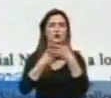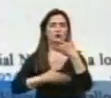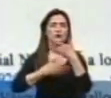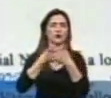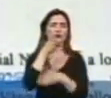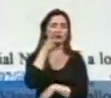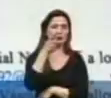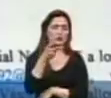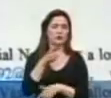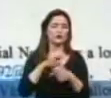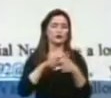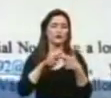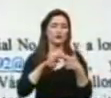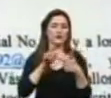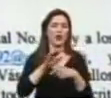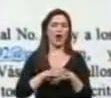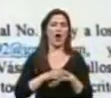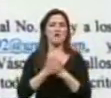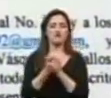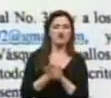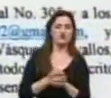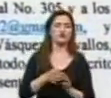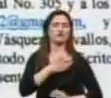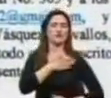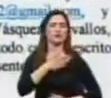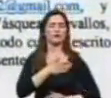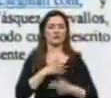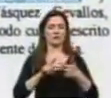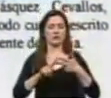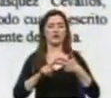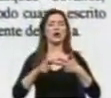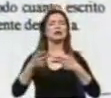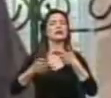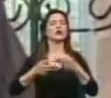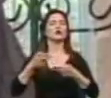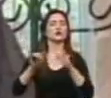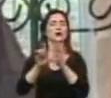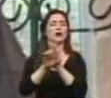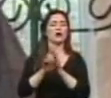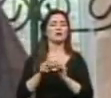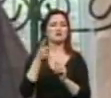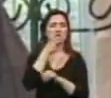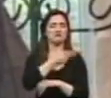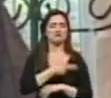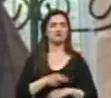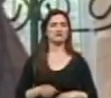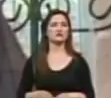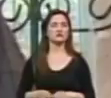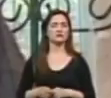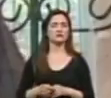documentos públicos, el abuso de confianza, lavado de activos y perjurio. Fausto Yepes, 24 horas.